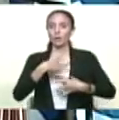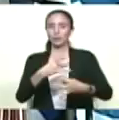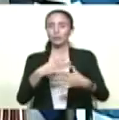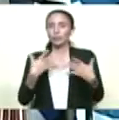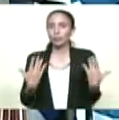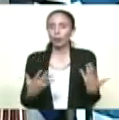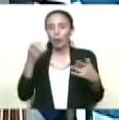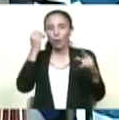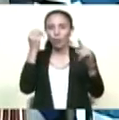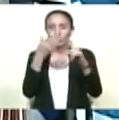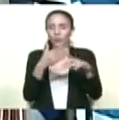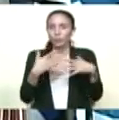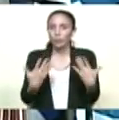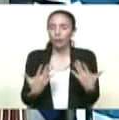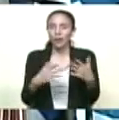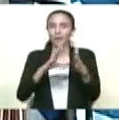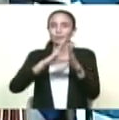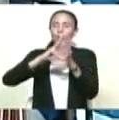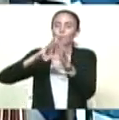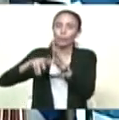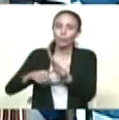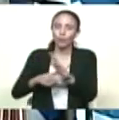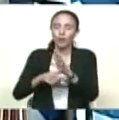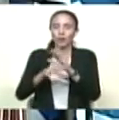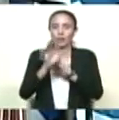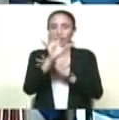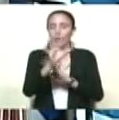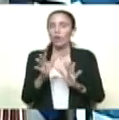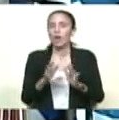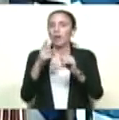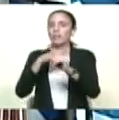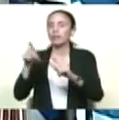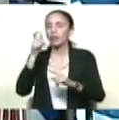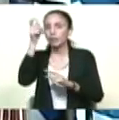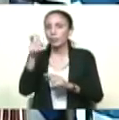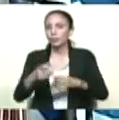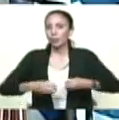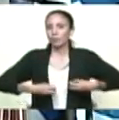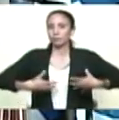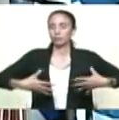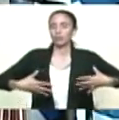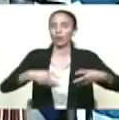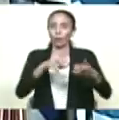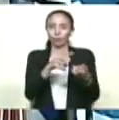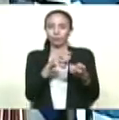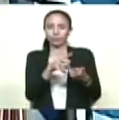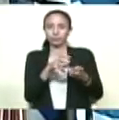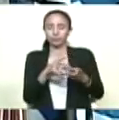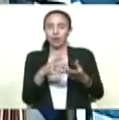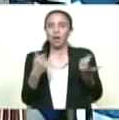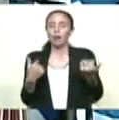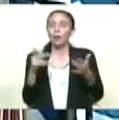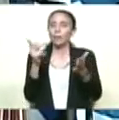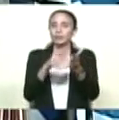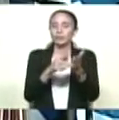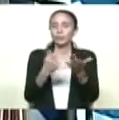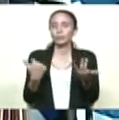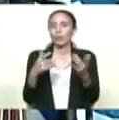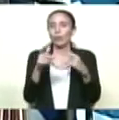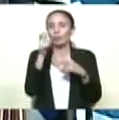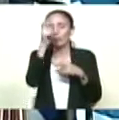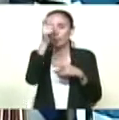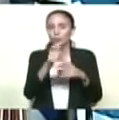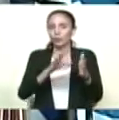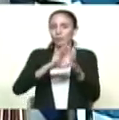el de saquear el estado para beneficiar tercero con la vista cómplice y la participación cómplice de